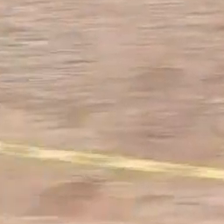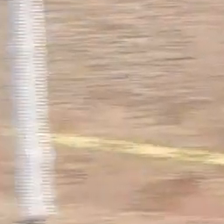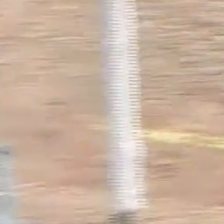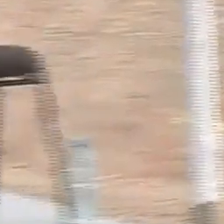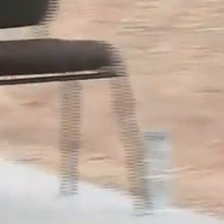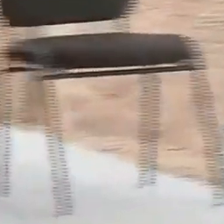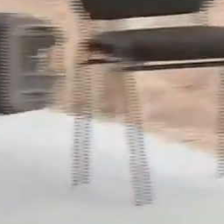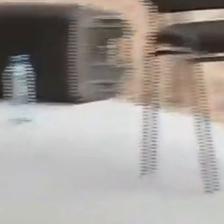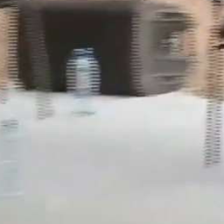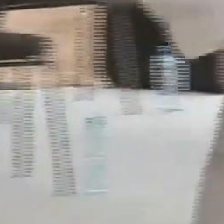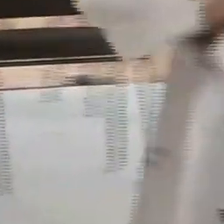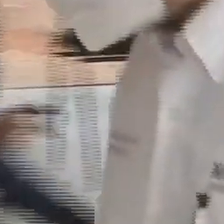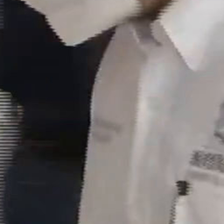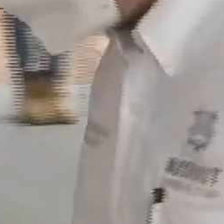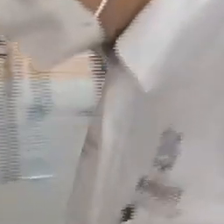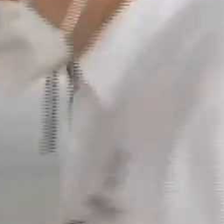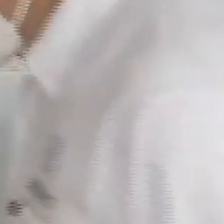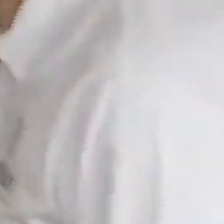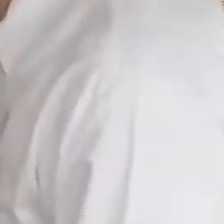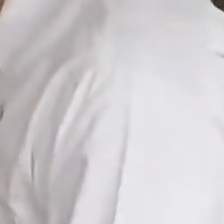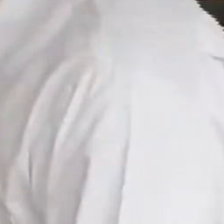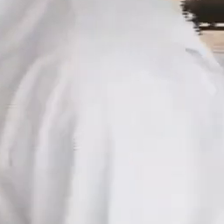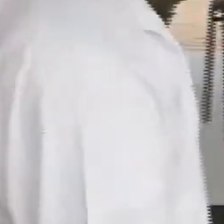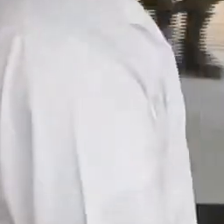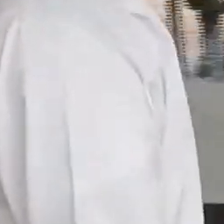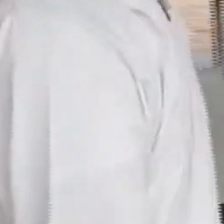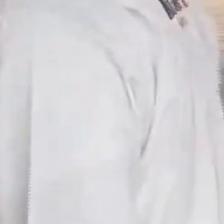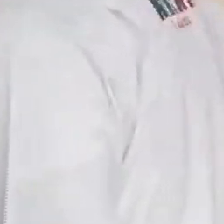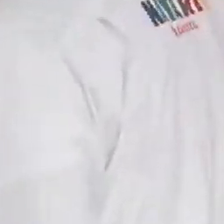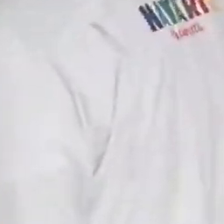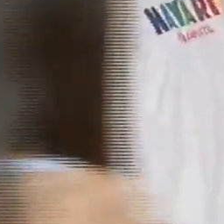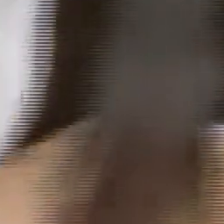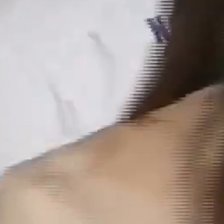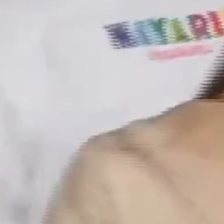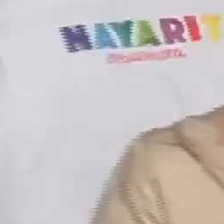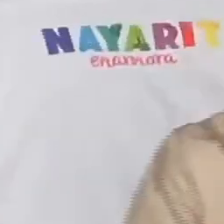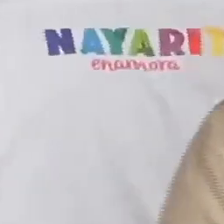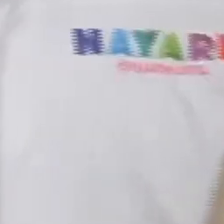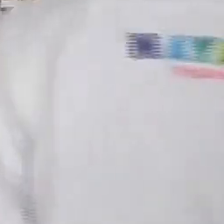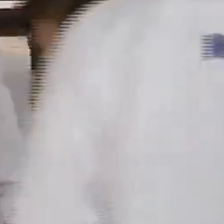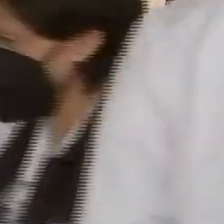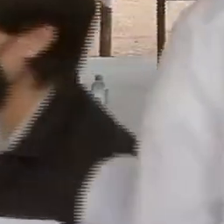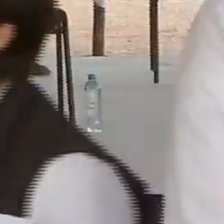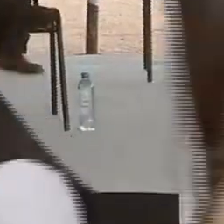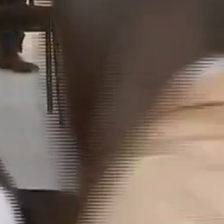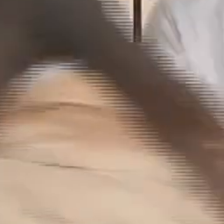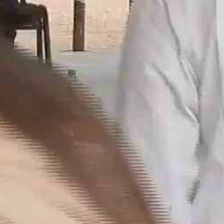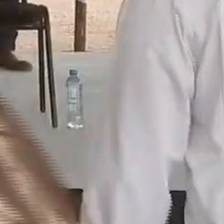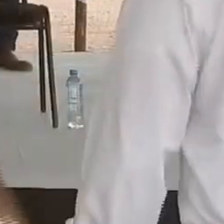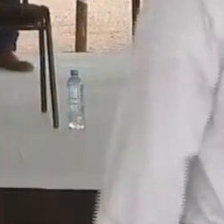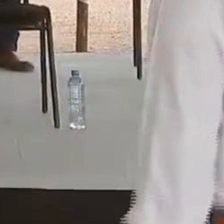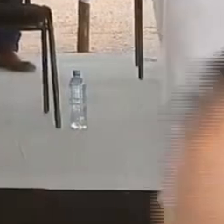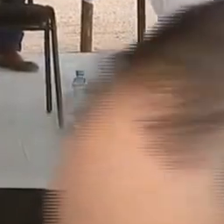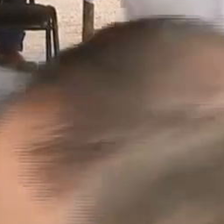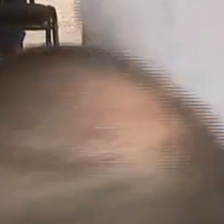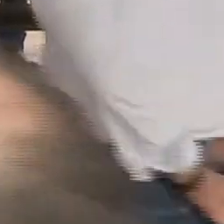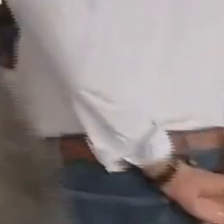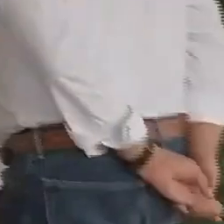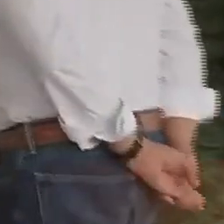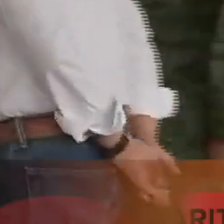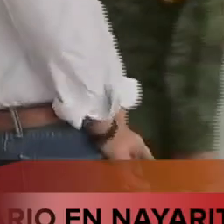A continuación, se llevará a cabo la explicación de mamparas a cargo de la directora general de la Comisión Nacional del